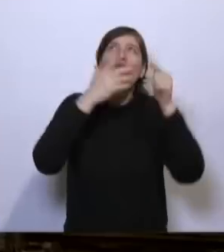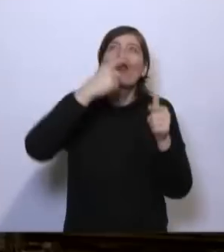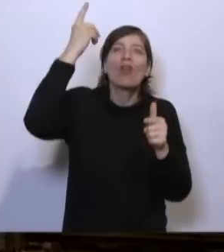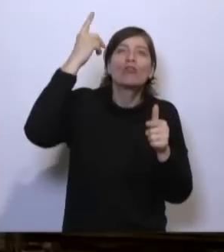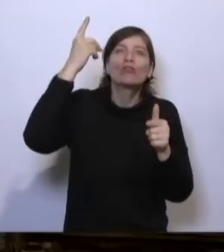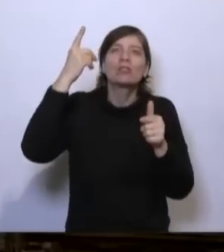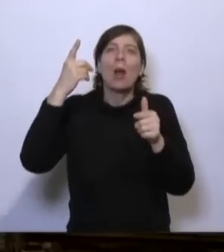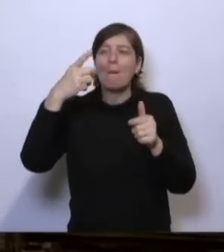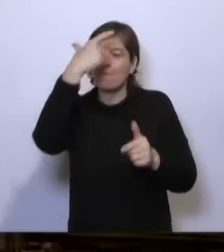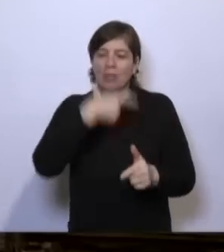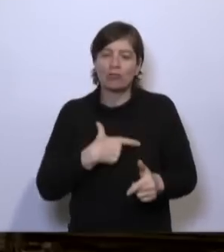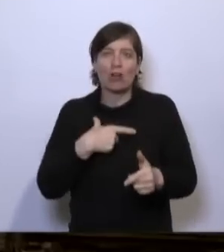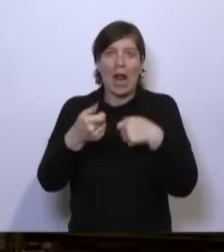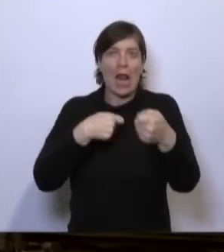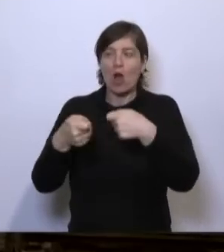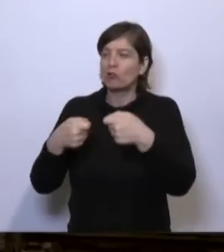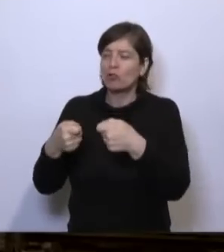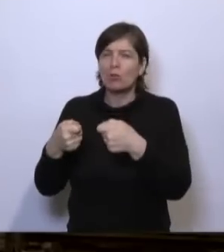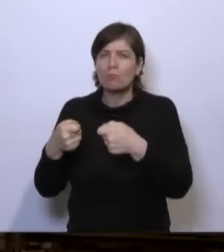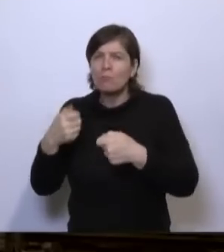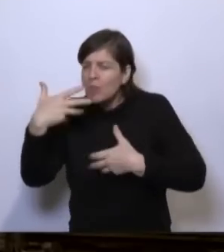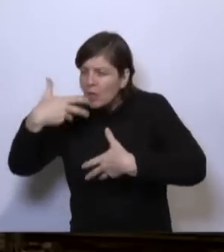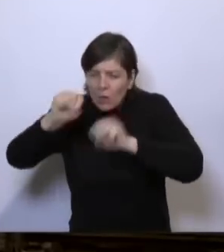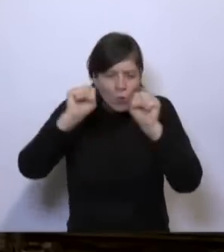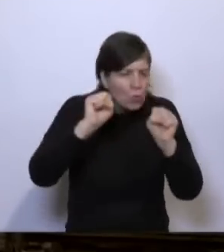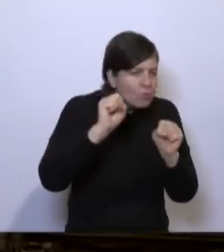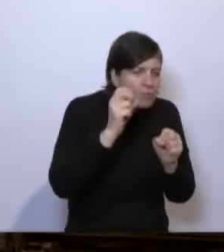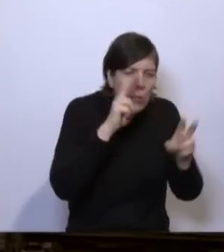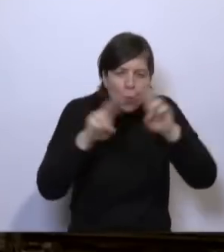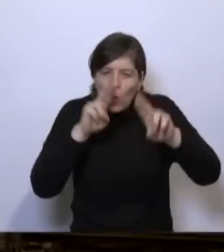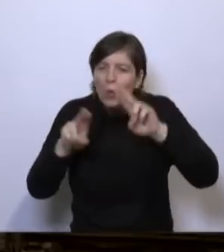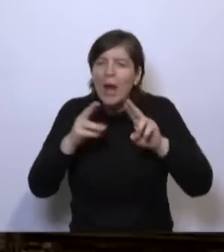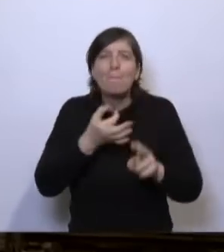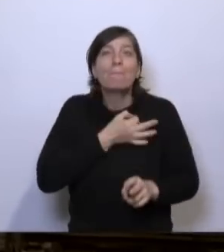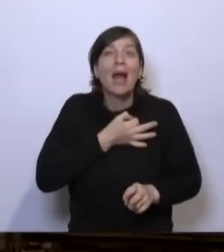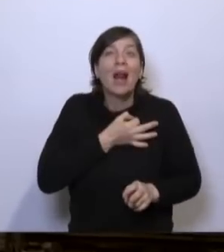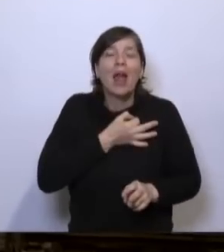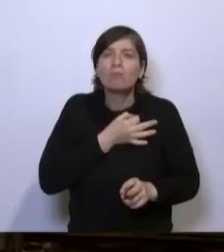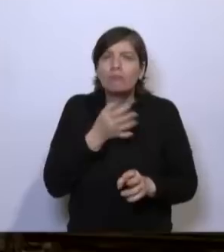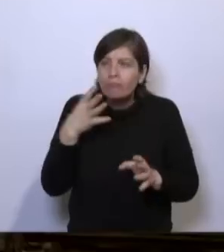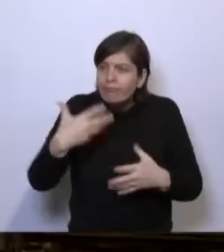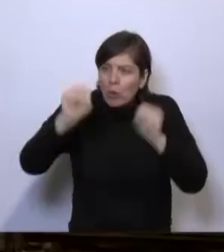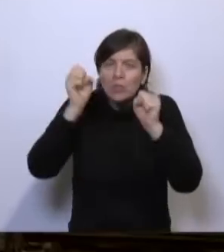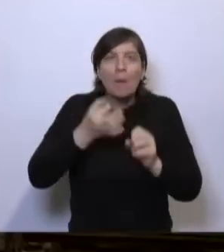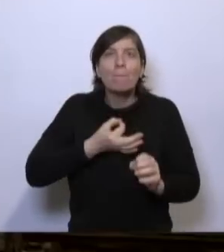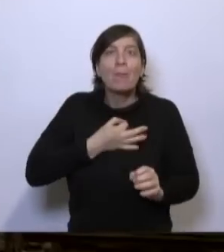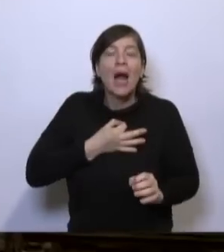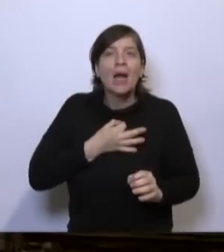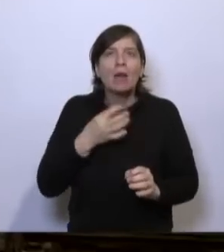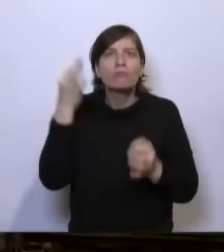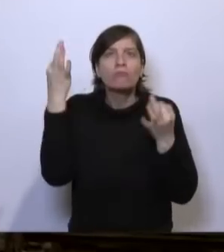a un negociante que se dedica a buscar perlas finas y que cuando encuentra una perla fina de gran